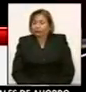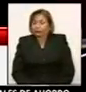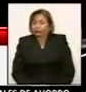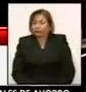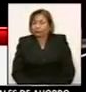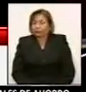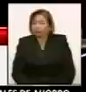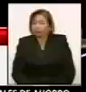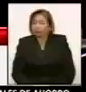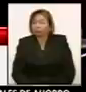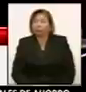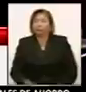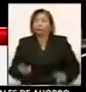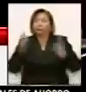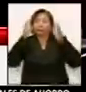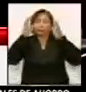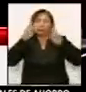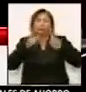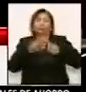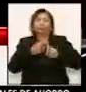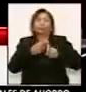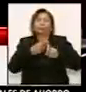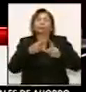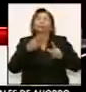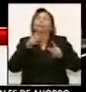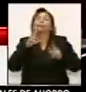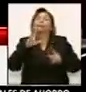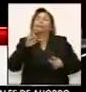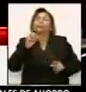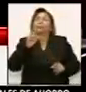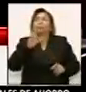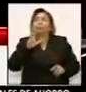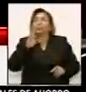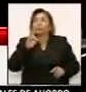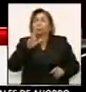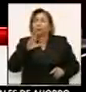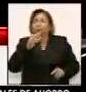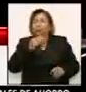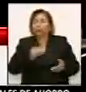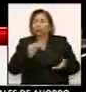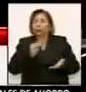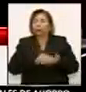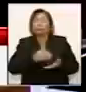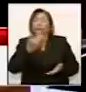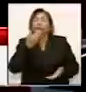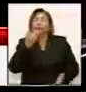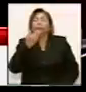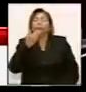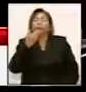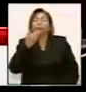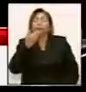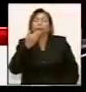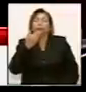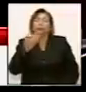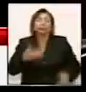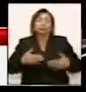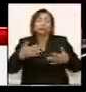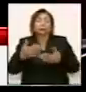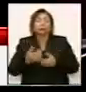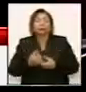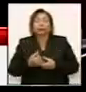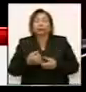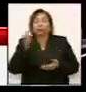¿cuáles son los acuerdos? Primero, ¿qué alcance tiene este acuerdo 37-37? Además de quienes pueden